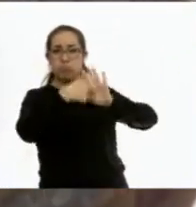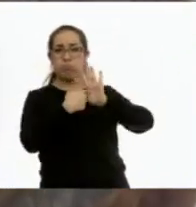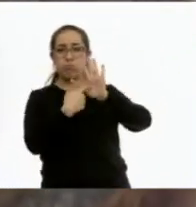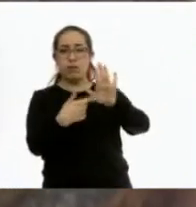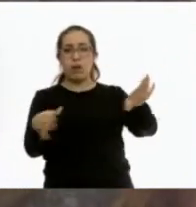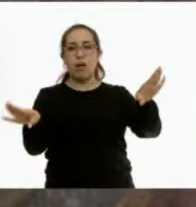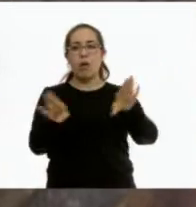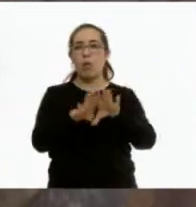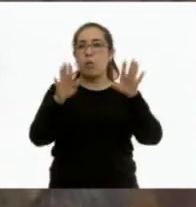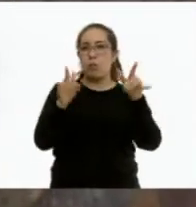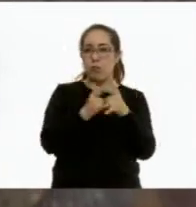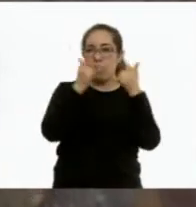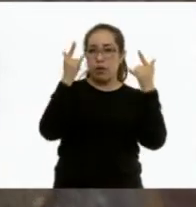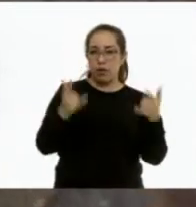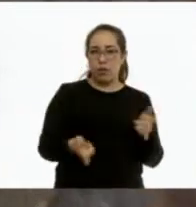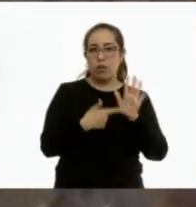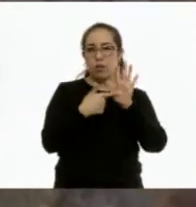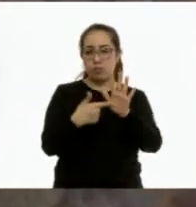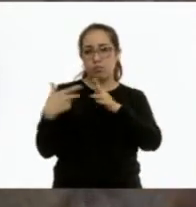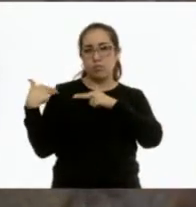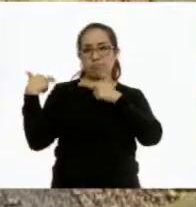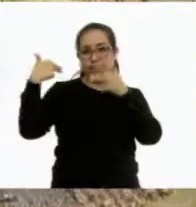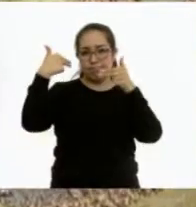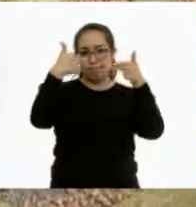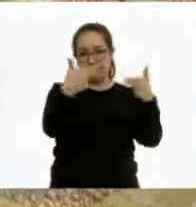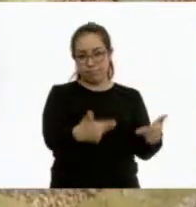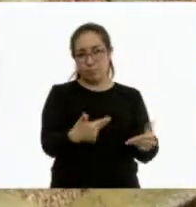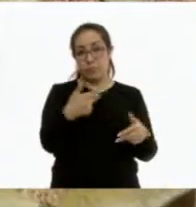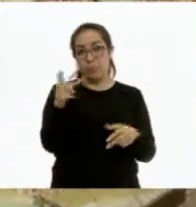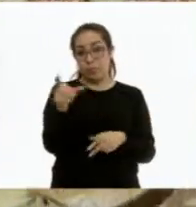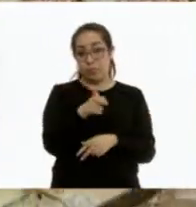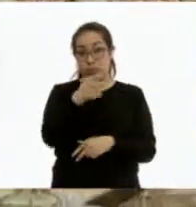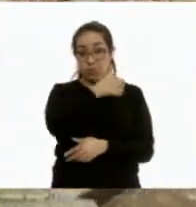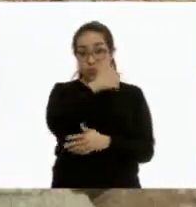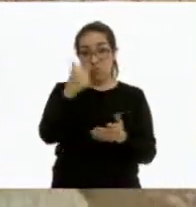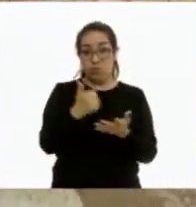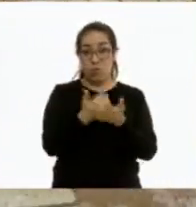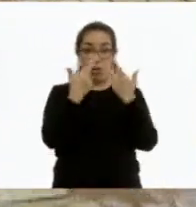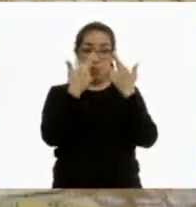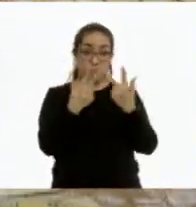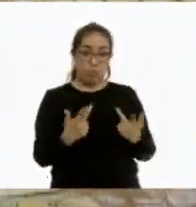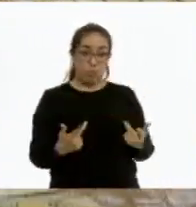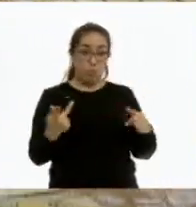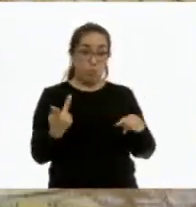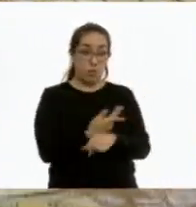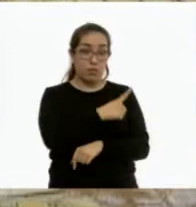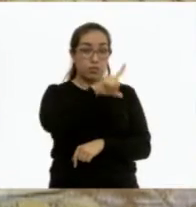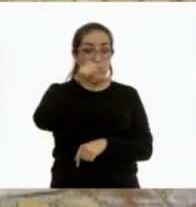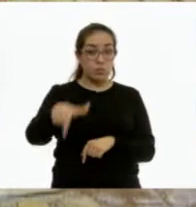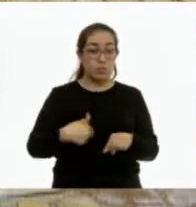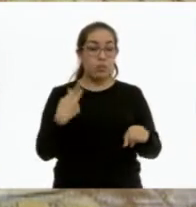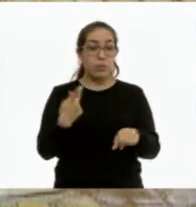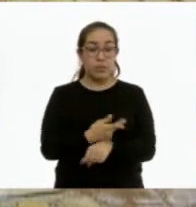particular. A la caída de esta ciudad, la venta fue su auténtico relevo.